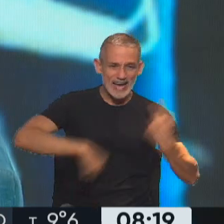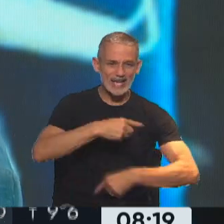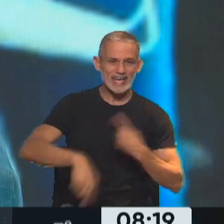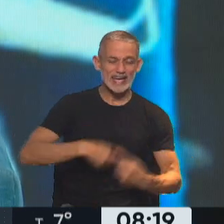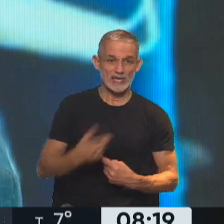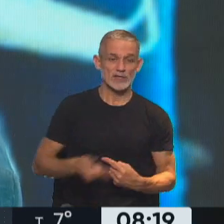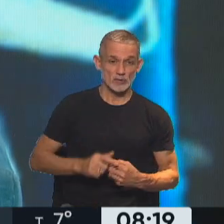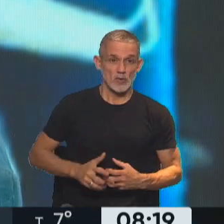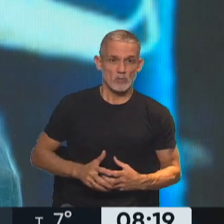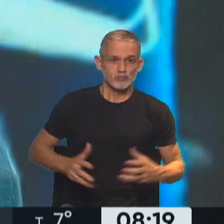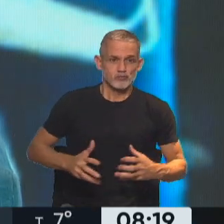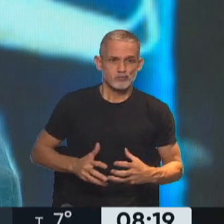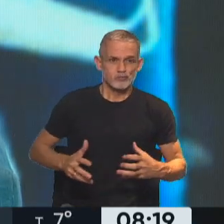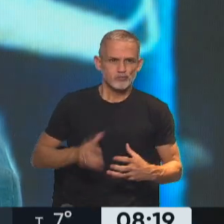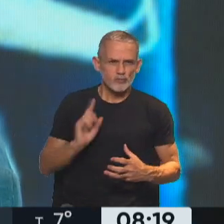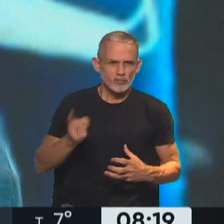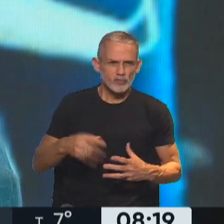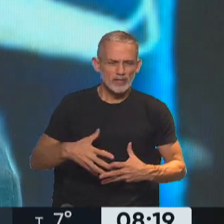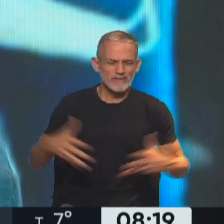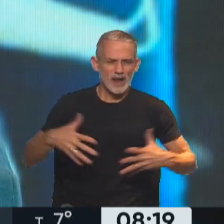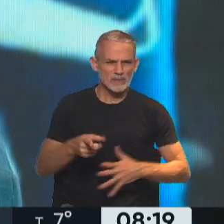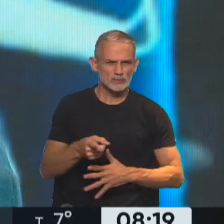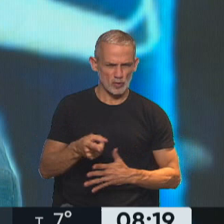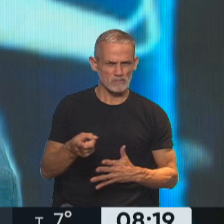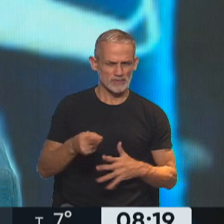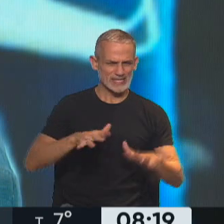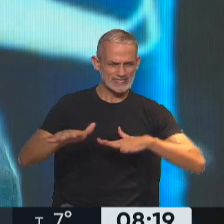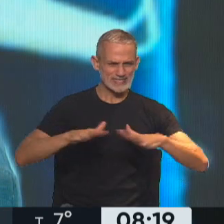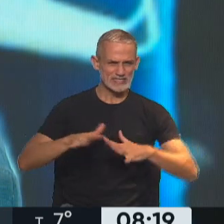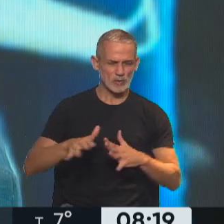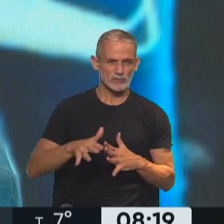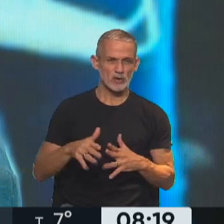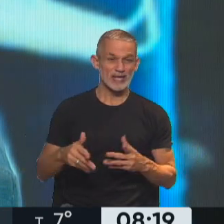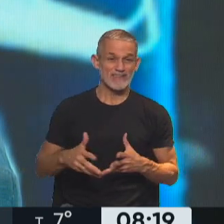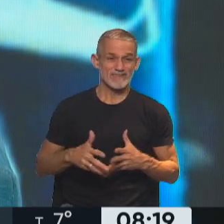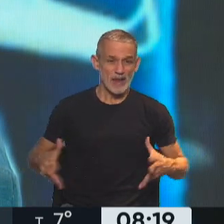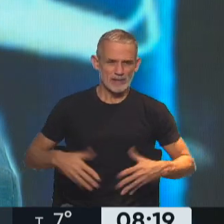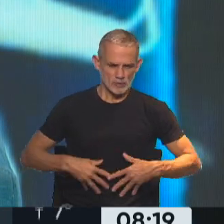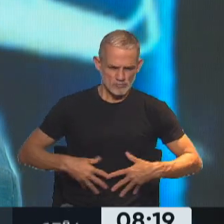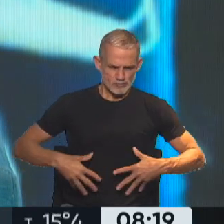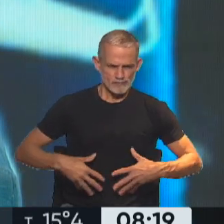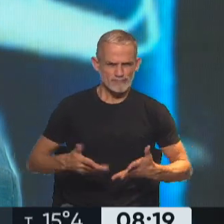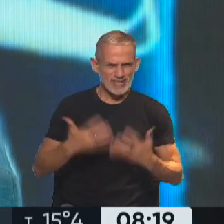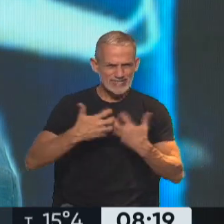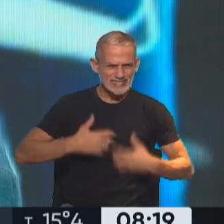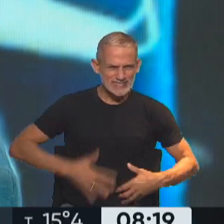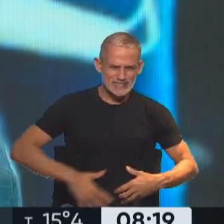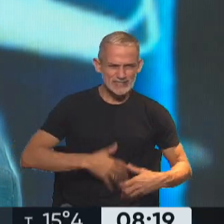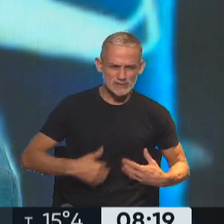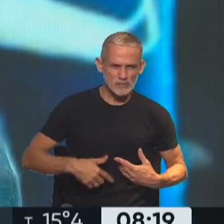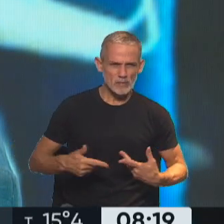estado proinflamatorio constante. Sobre esa situación de proinflamación, de inflamación sistémica,